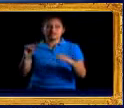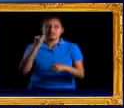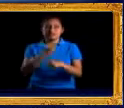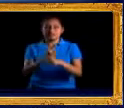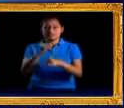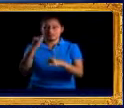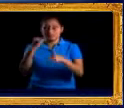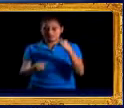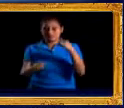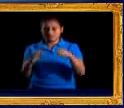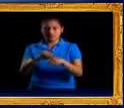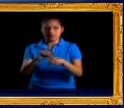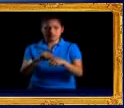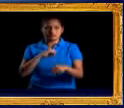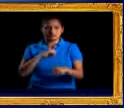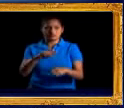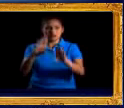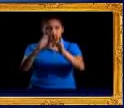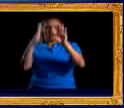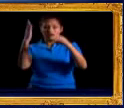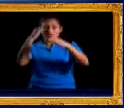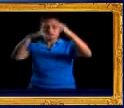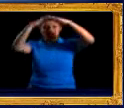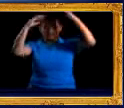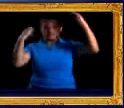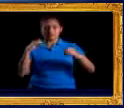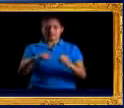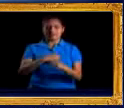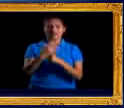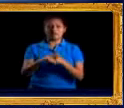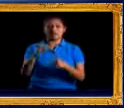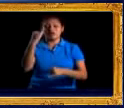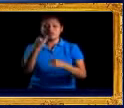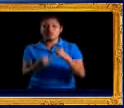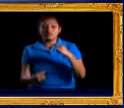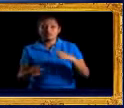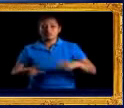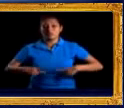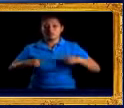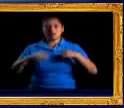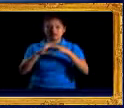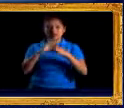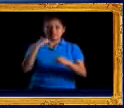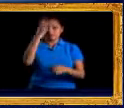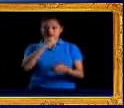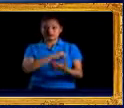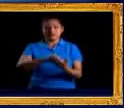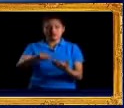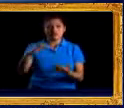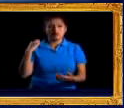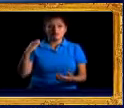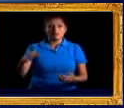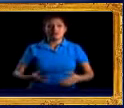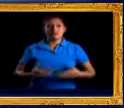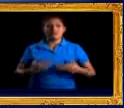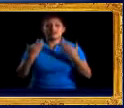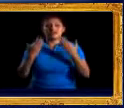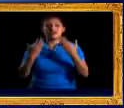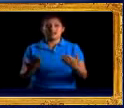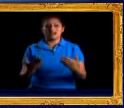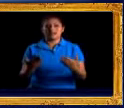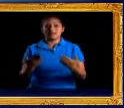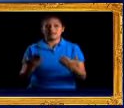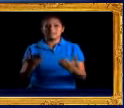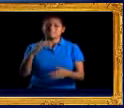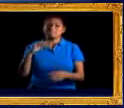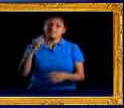tiempo se le abrirán los cielos para derramar el último avivamiento del Espíritu Santo, para la preparación, para el